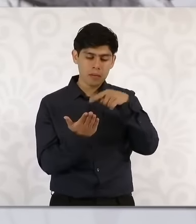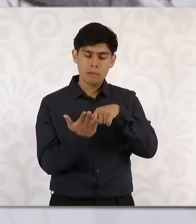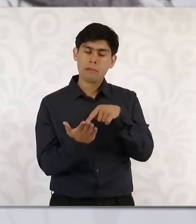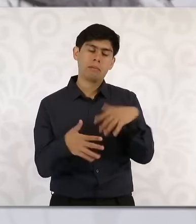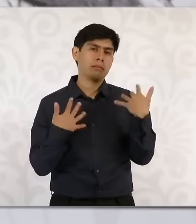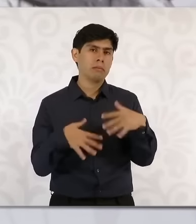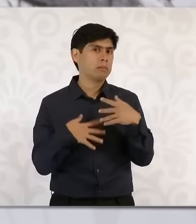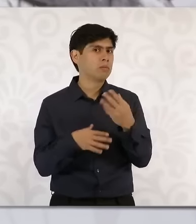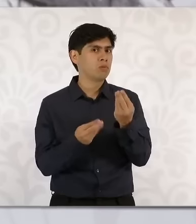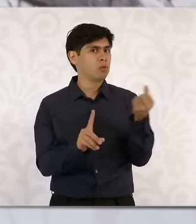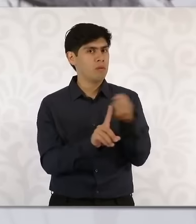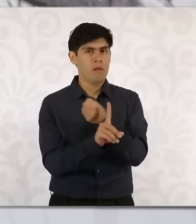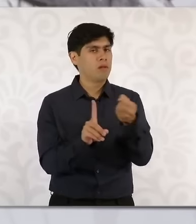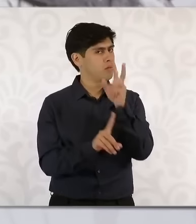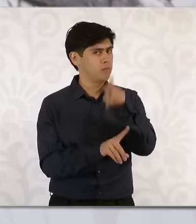también a las redes.